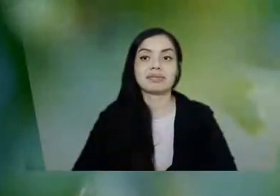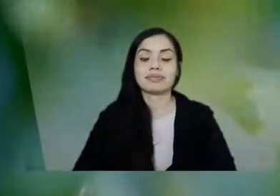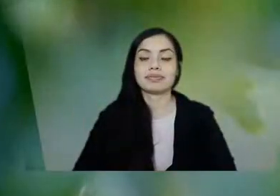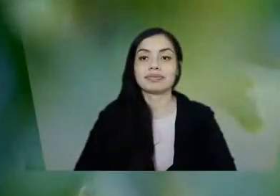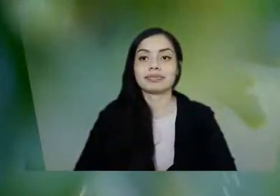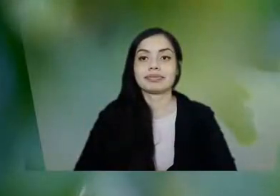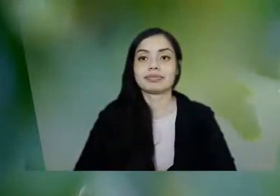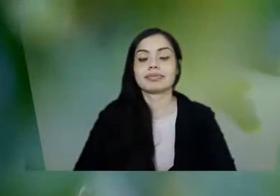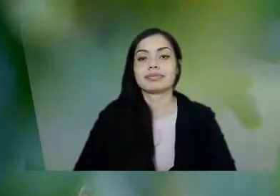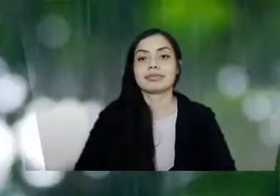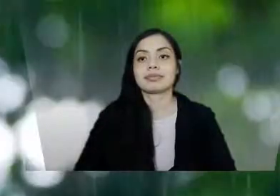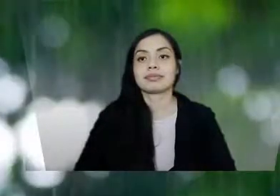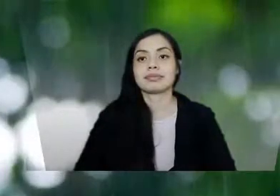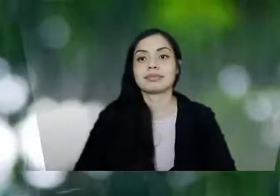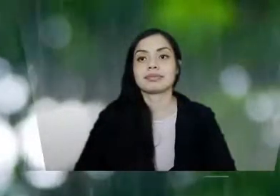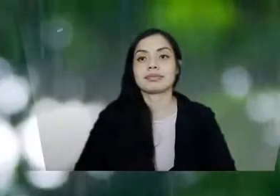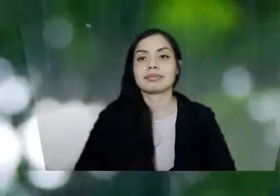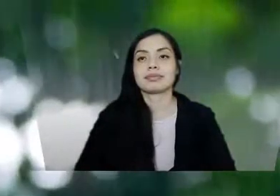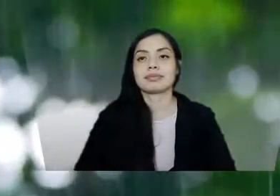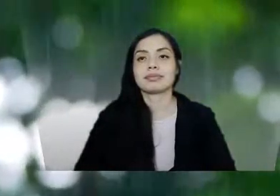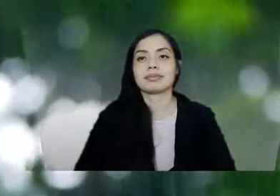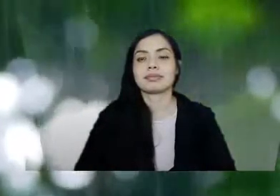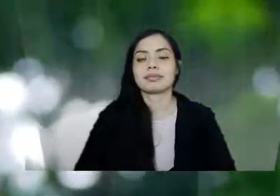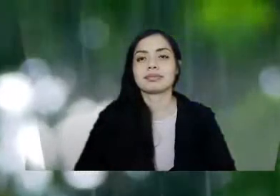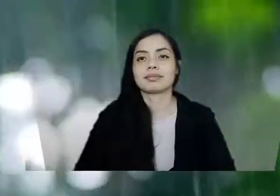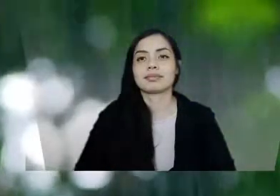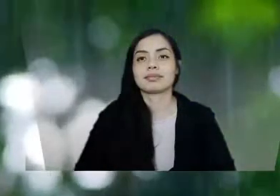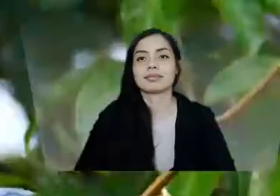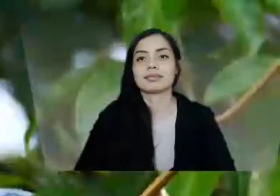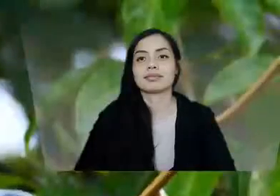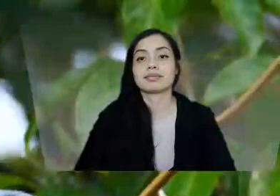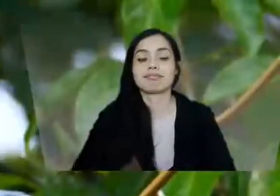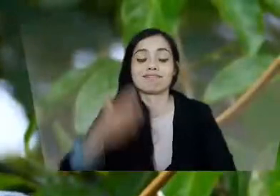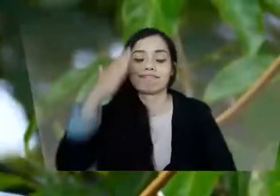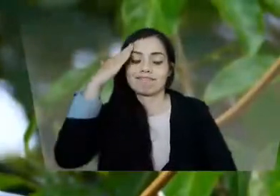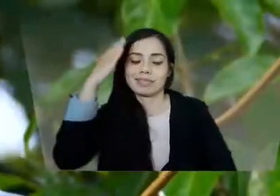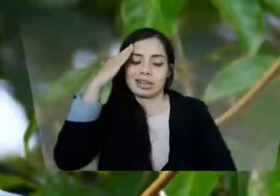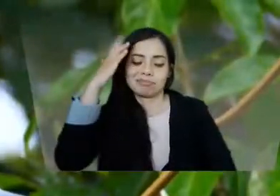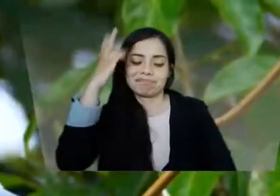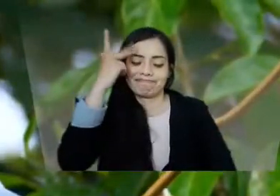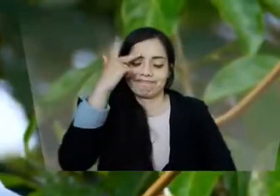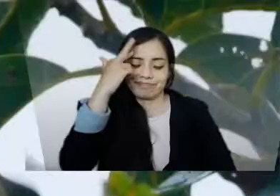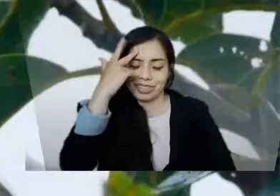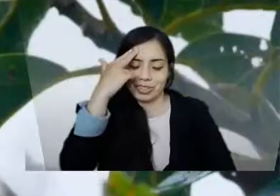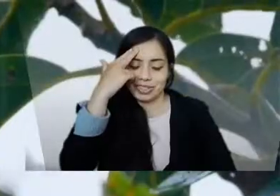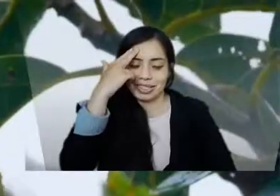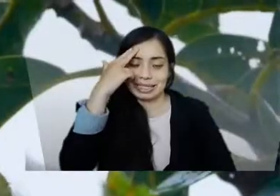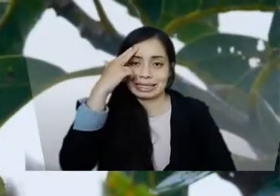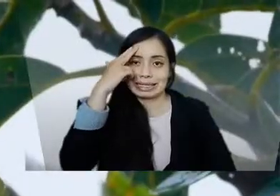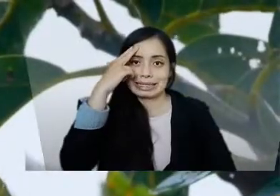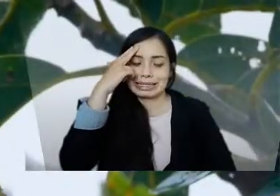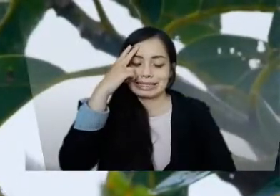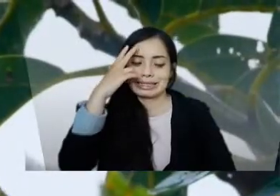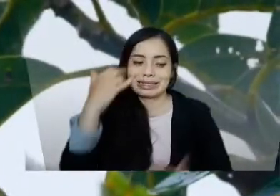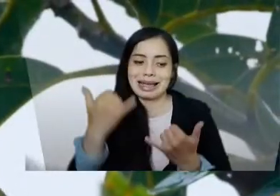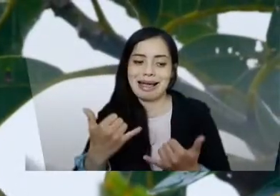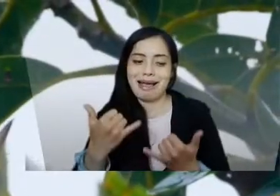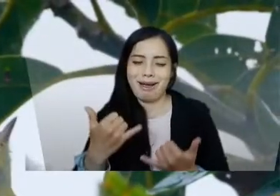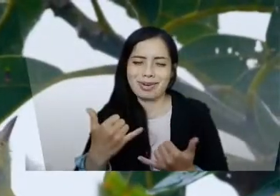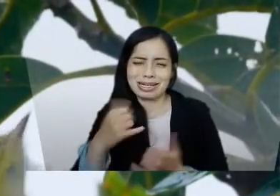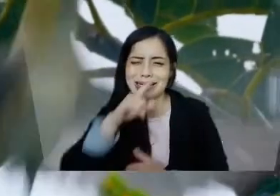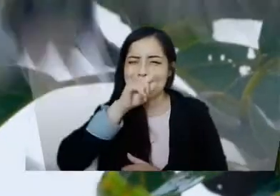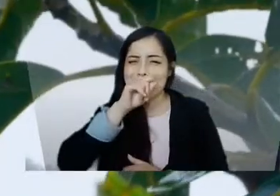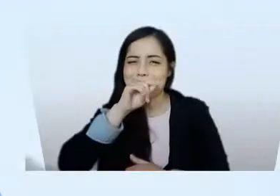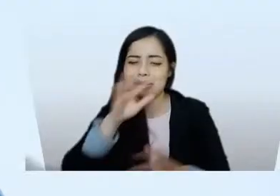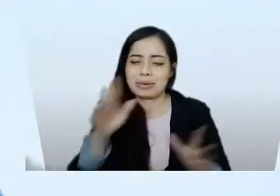La cosa más obvia que ya estamos evidenciando es que las aves que tenemos en estos paisajes de ahora no son las mismas especies que estaban